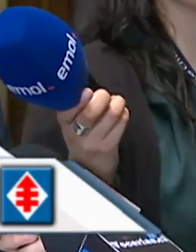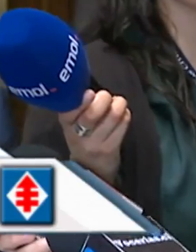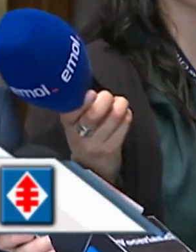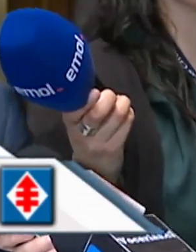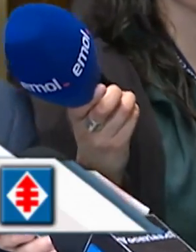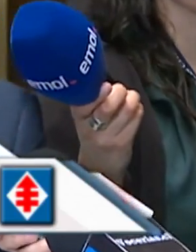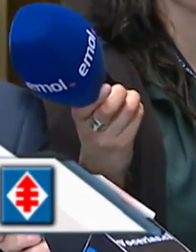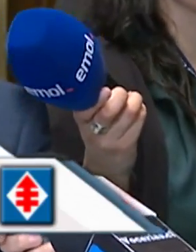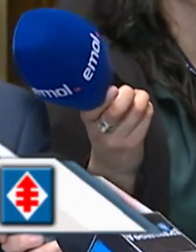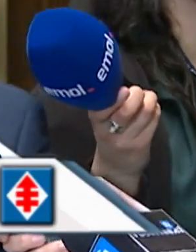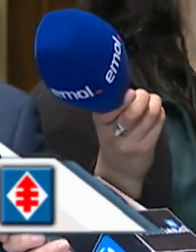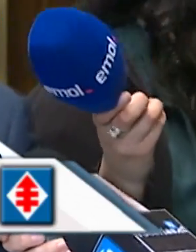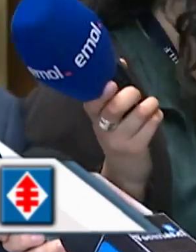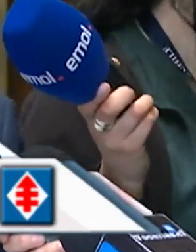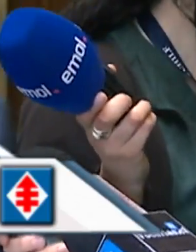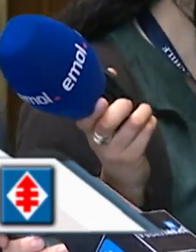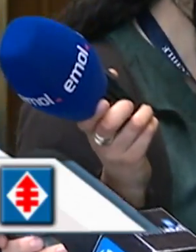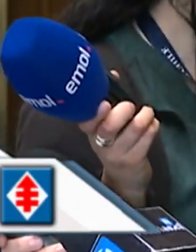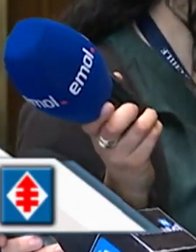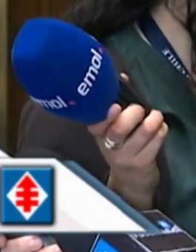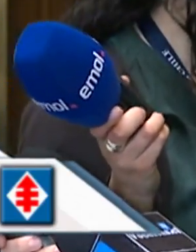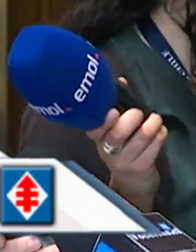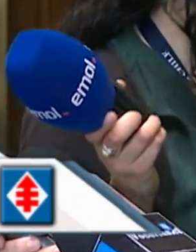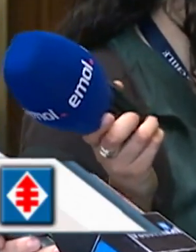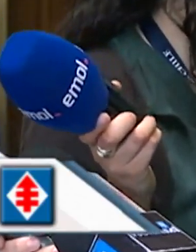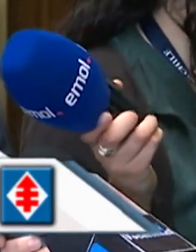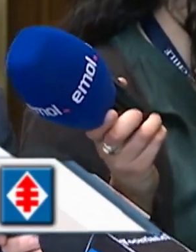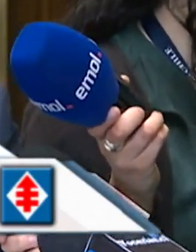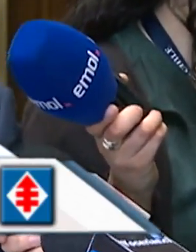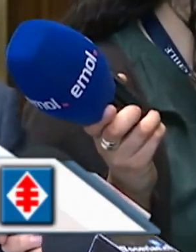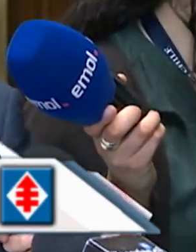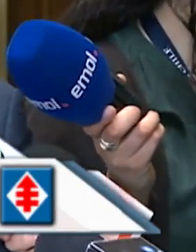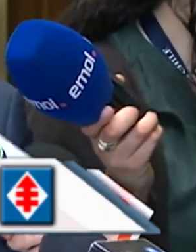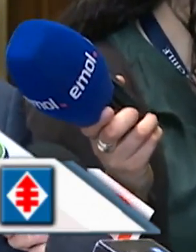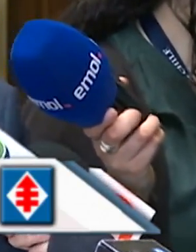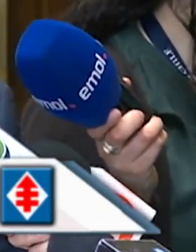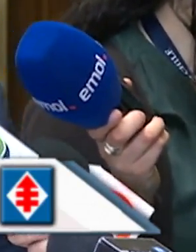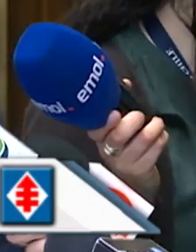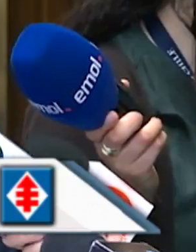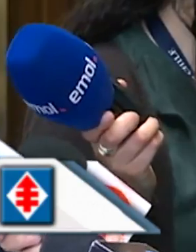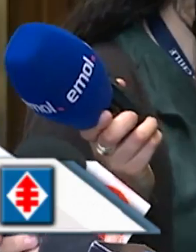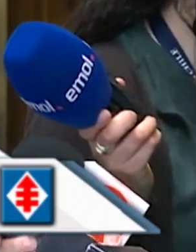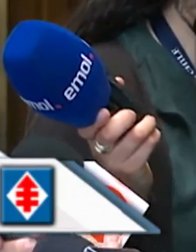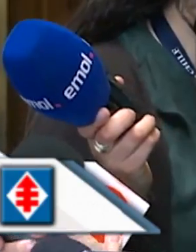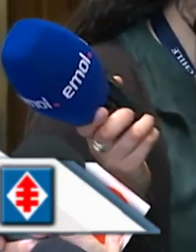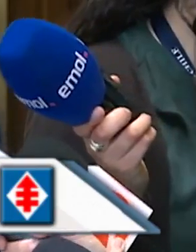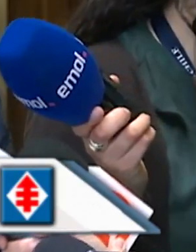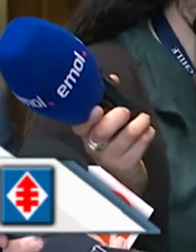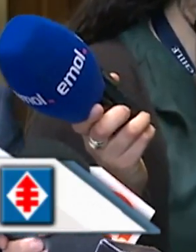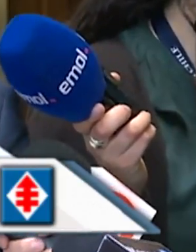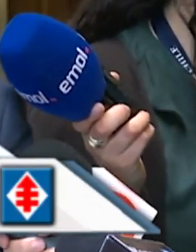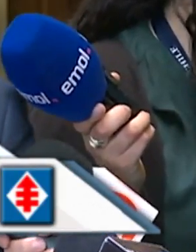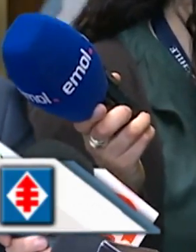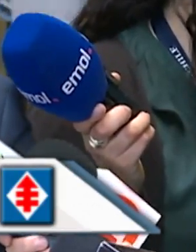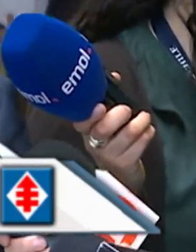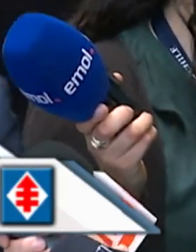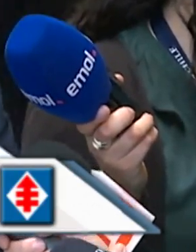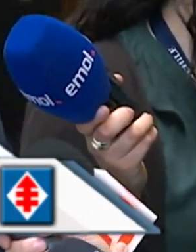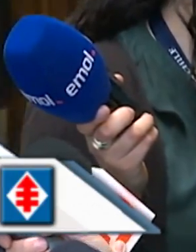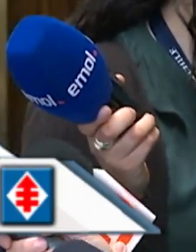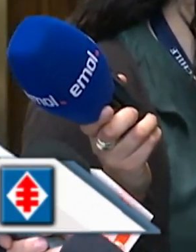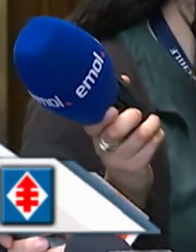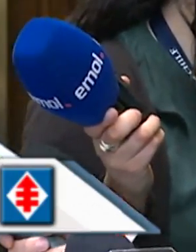quien tiene que probar que tuvo toda la debida diligencia es el propietario del estacionamiento o